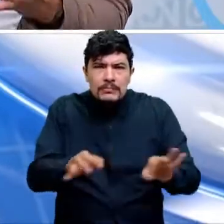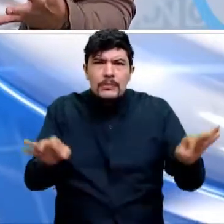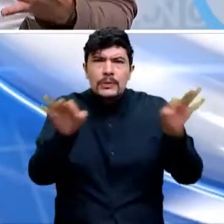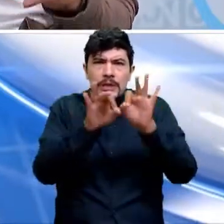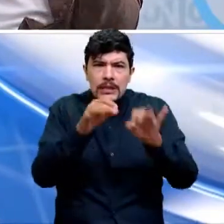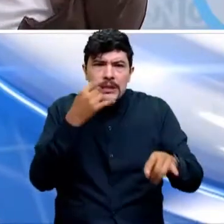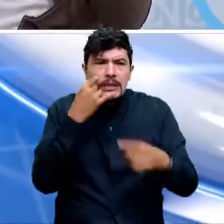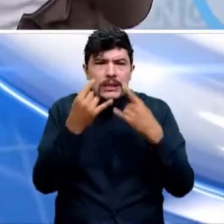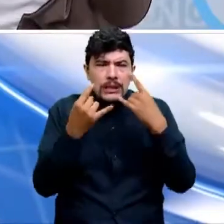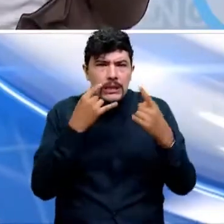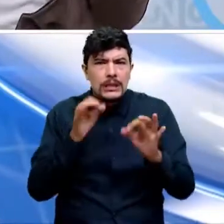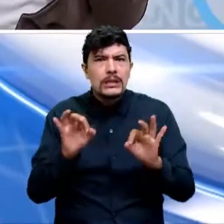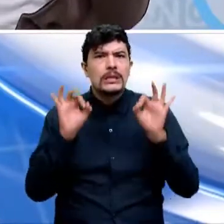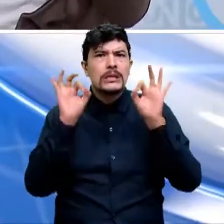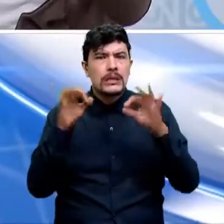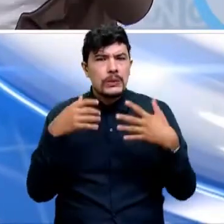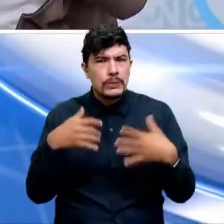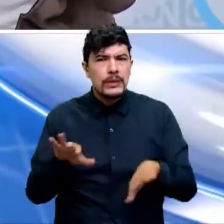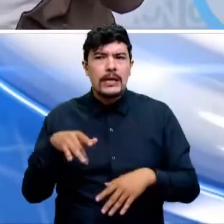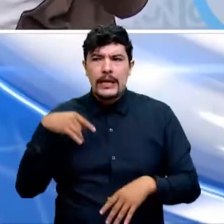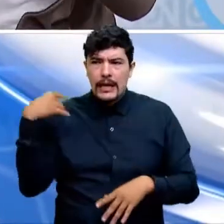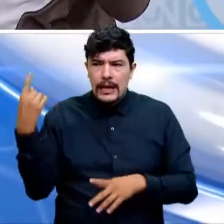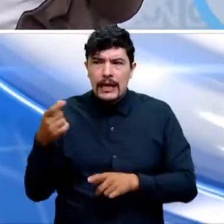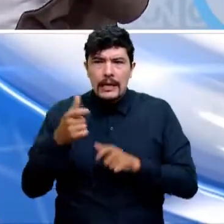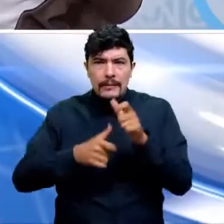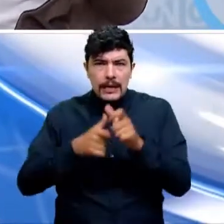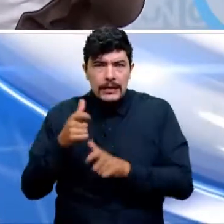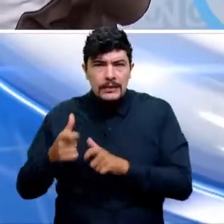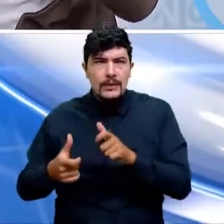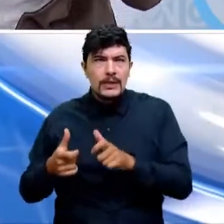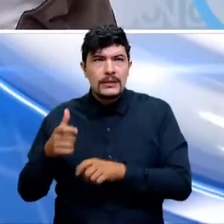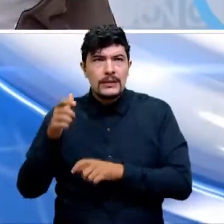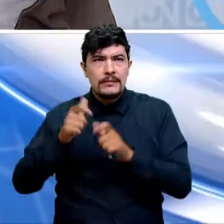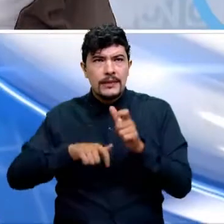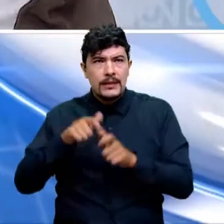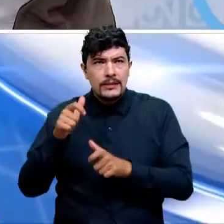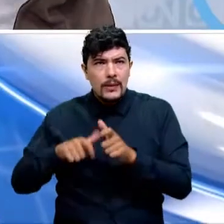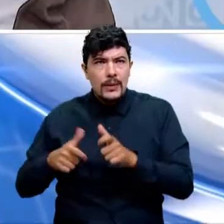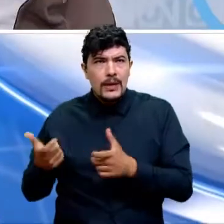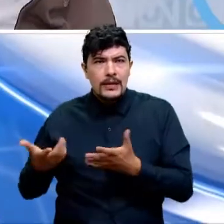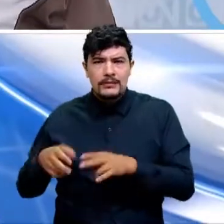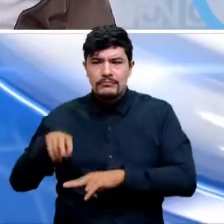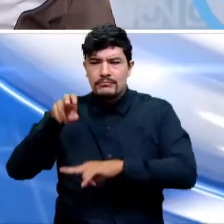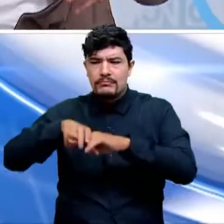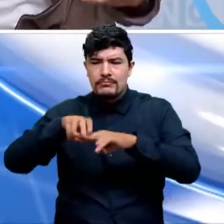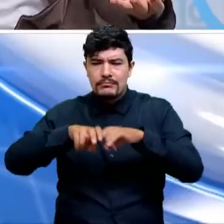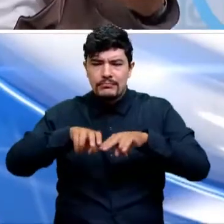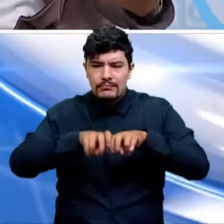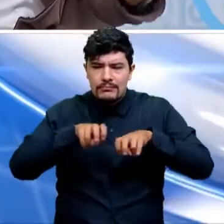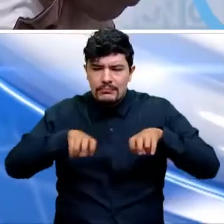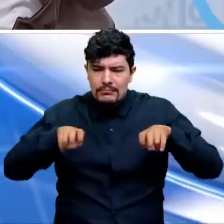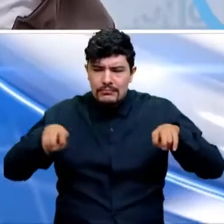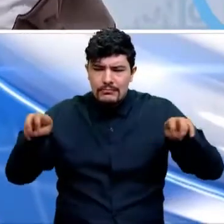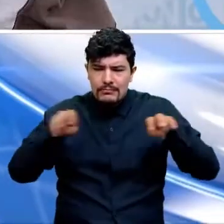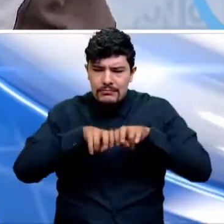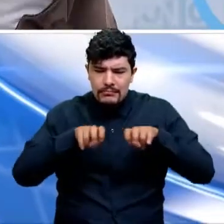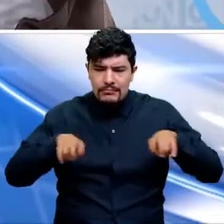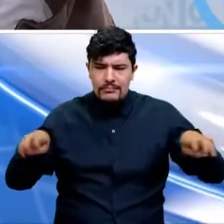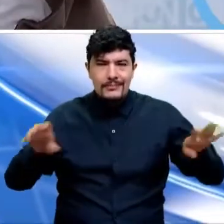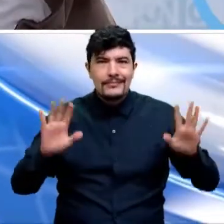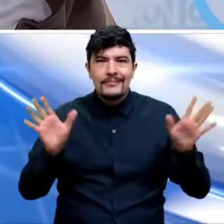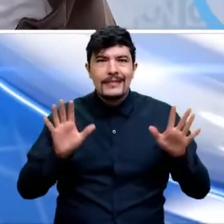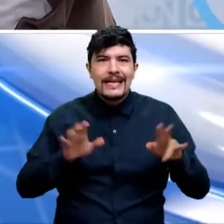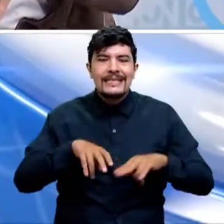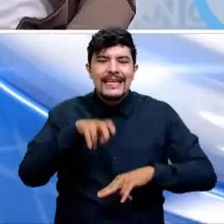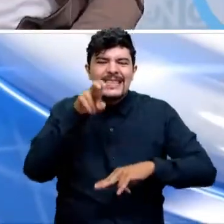va a ser muy íntima. Las personas no van a sentarse en la silletería del teatro, sino que se va a sentar en